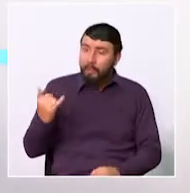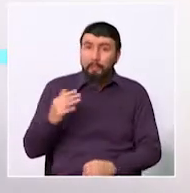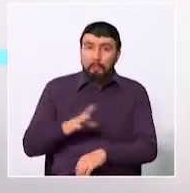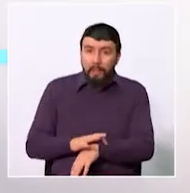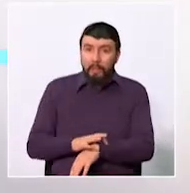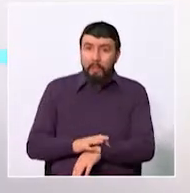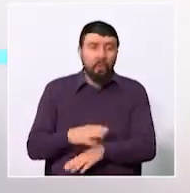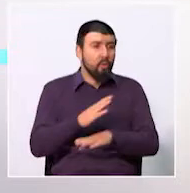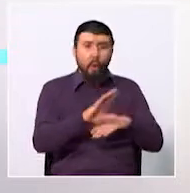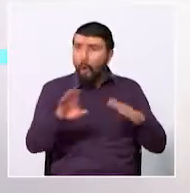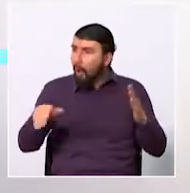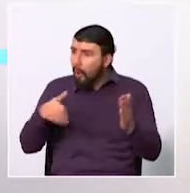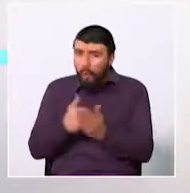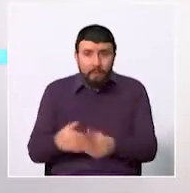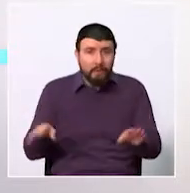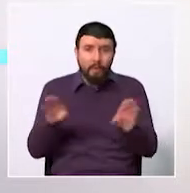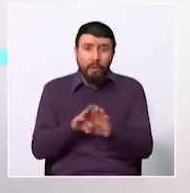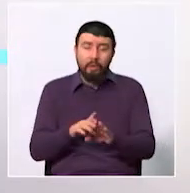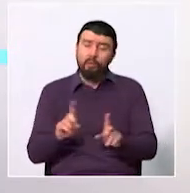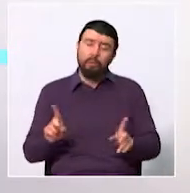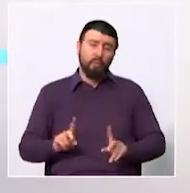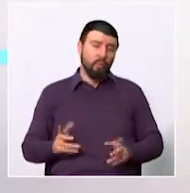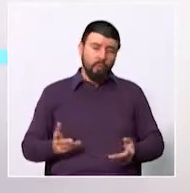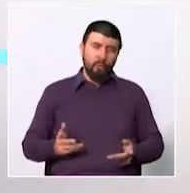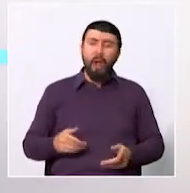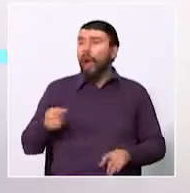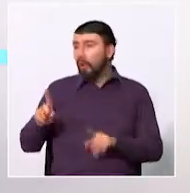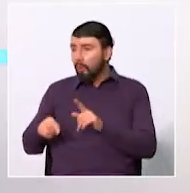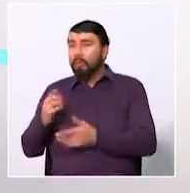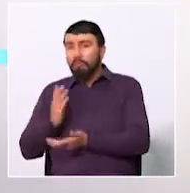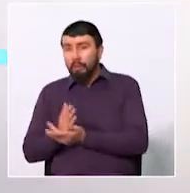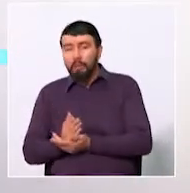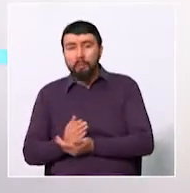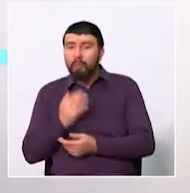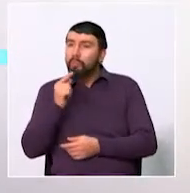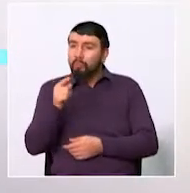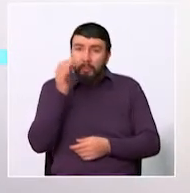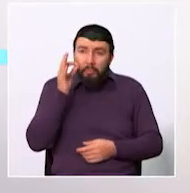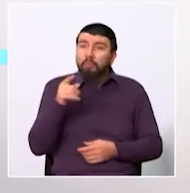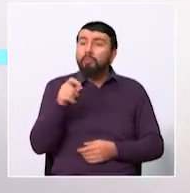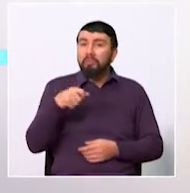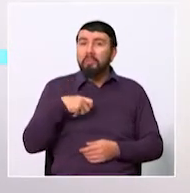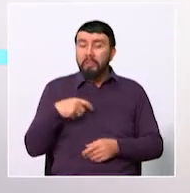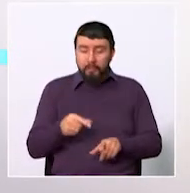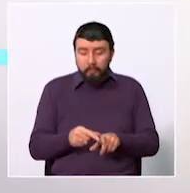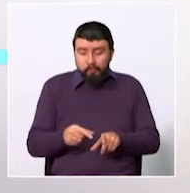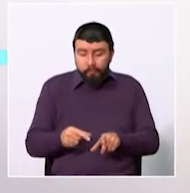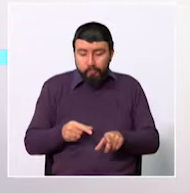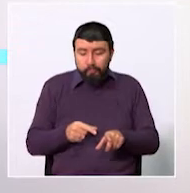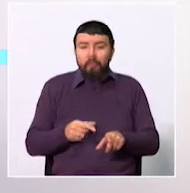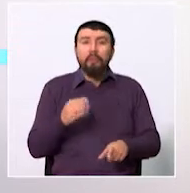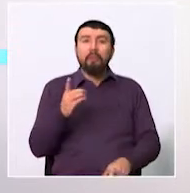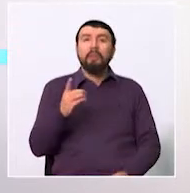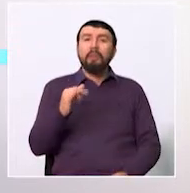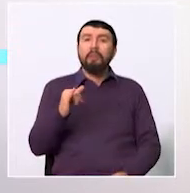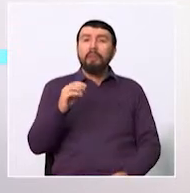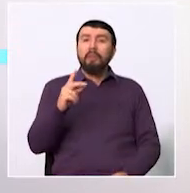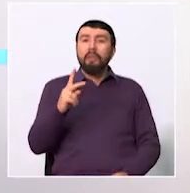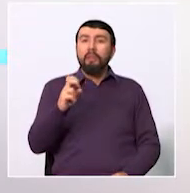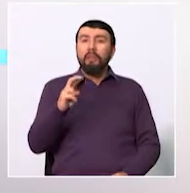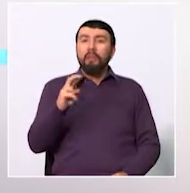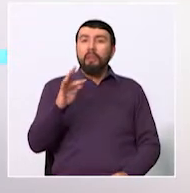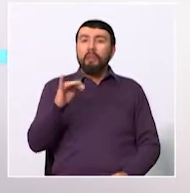no todo el mundo desarrollar la nueva todo el mundo de la perforar y nada usted puede tener los divertículos y puede tener